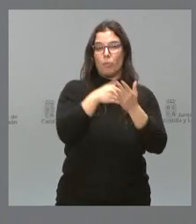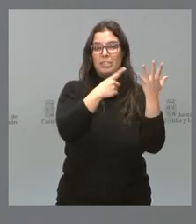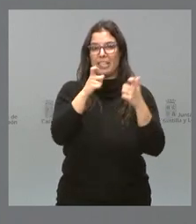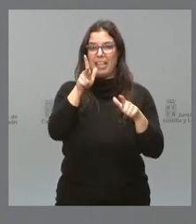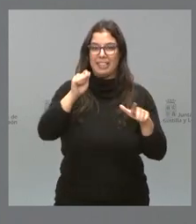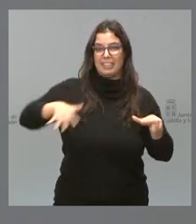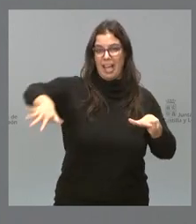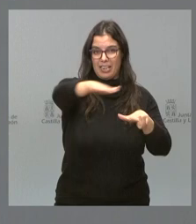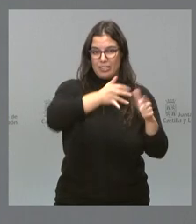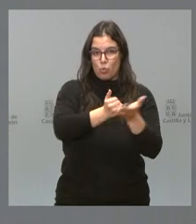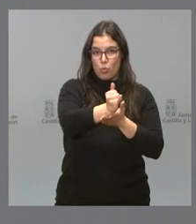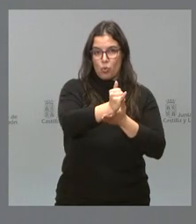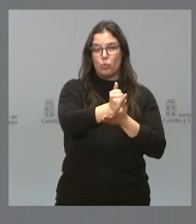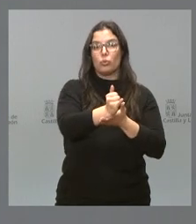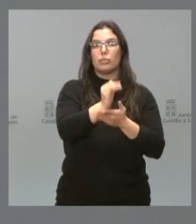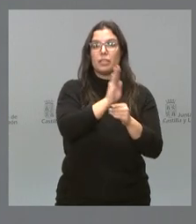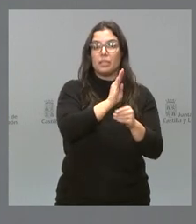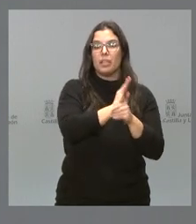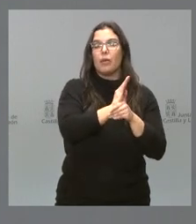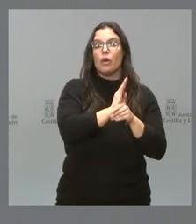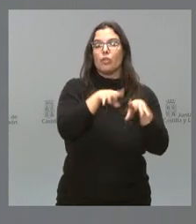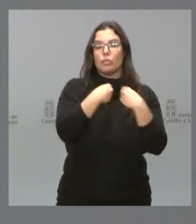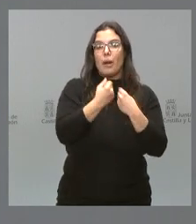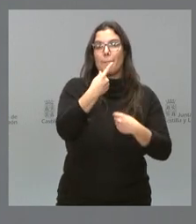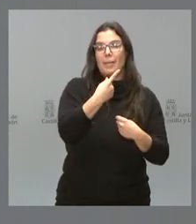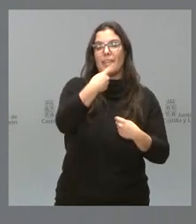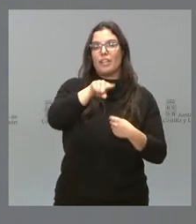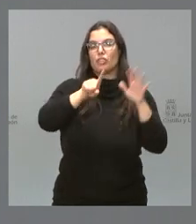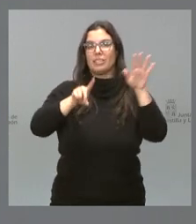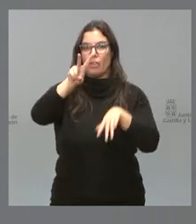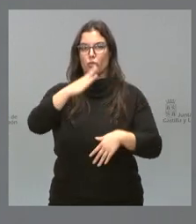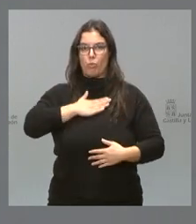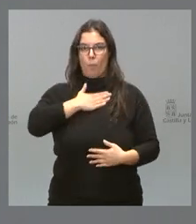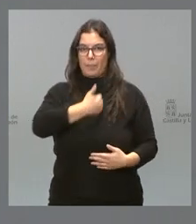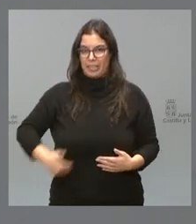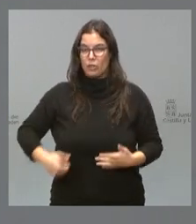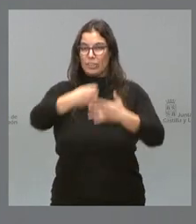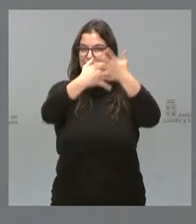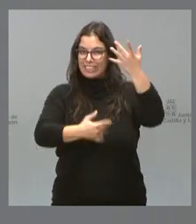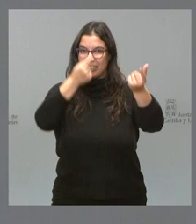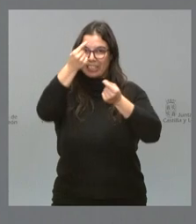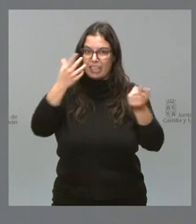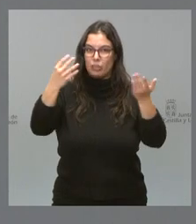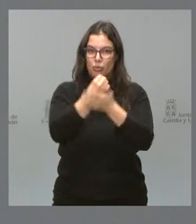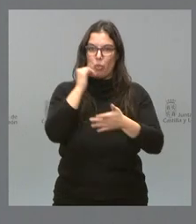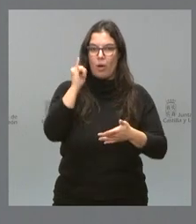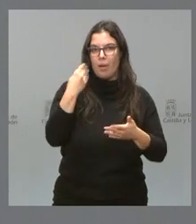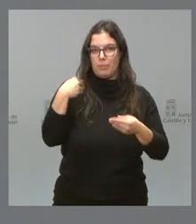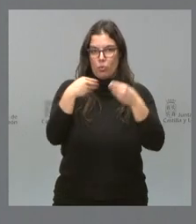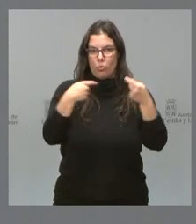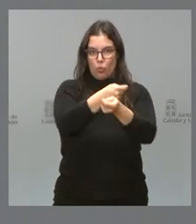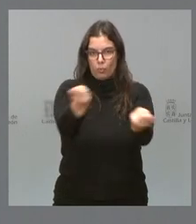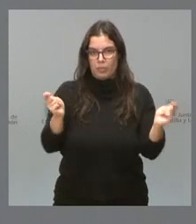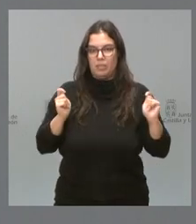de cultivo pertenecientes a 1.172 propietarios tienen ustedes la descripción de la distribución de estas actuaciones